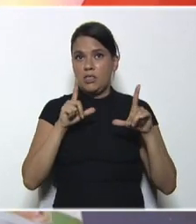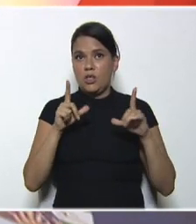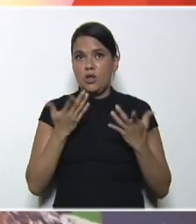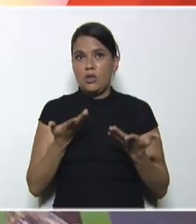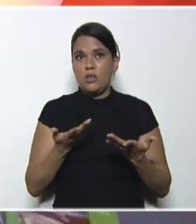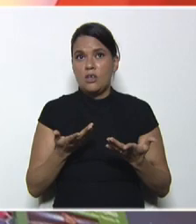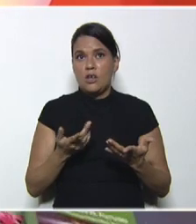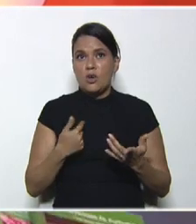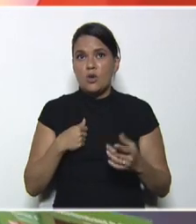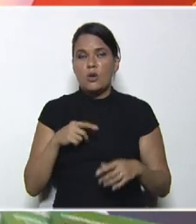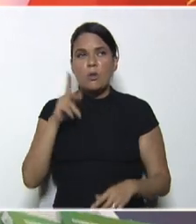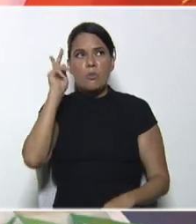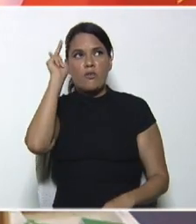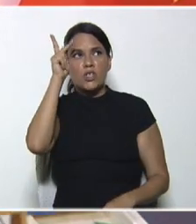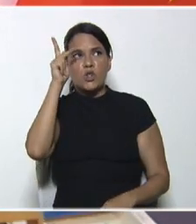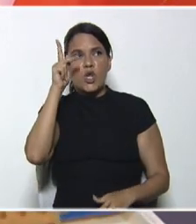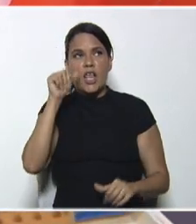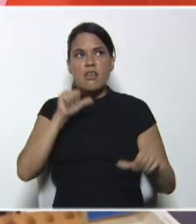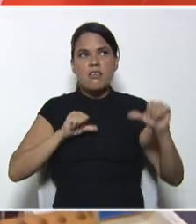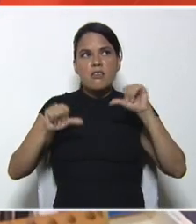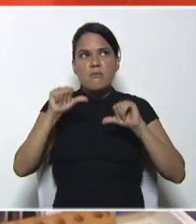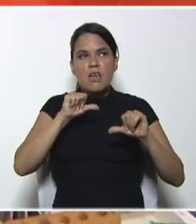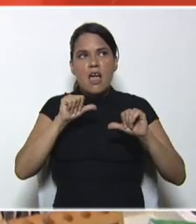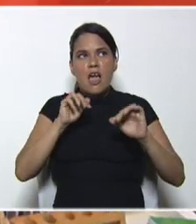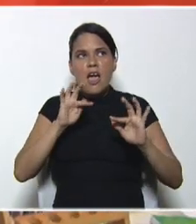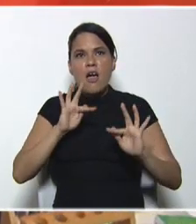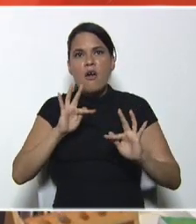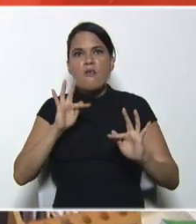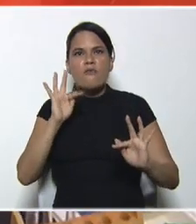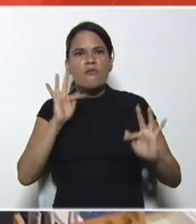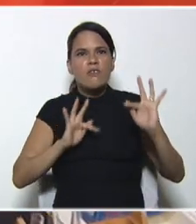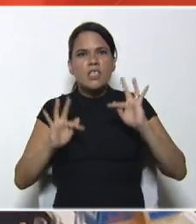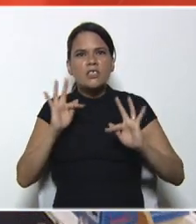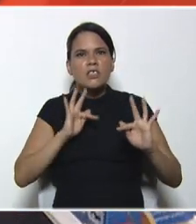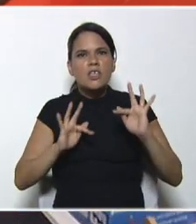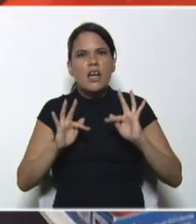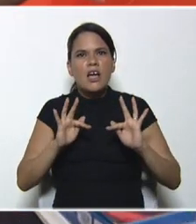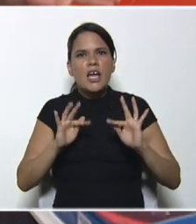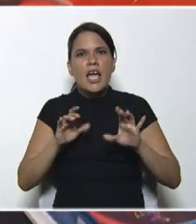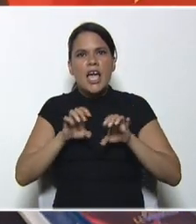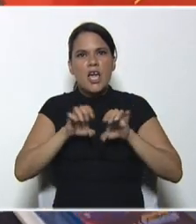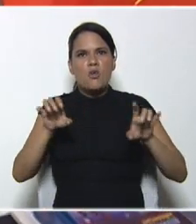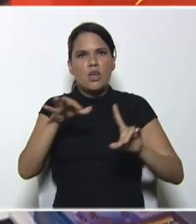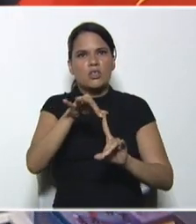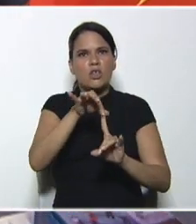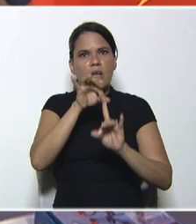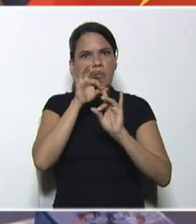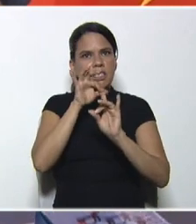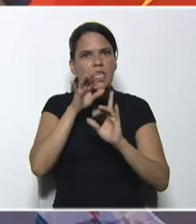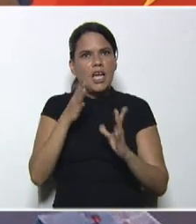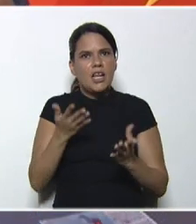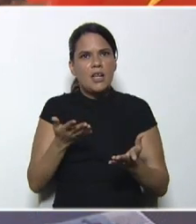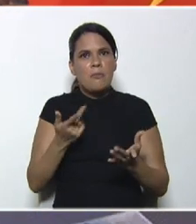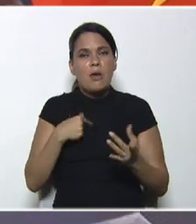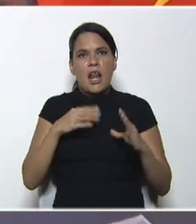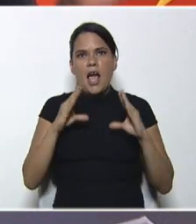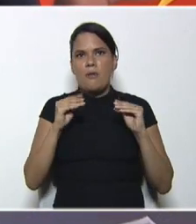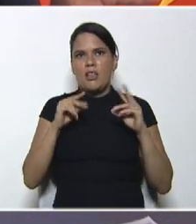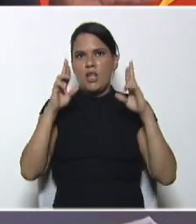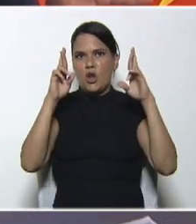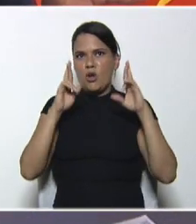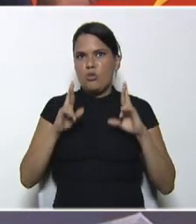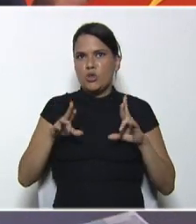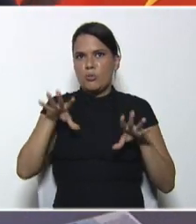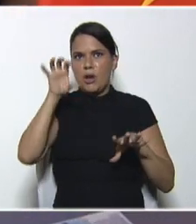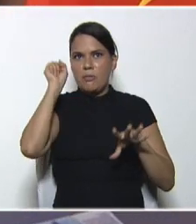nuestros profesores Omaira Guerrero, Carlos Méndez, Eliseti de Gubella y Gerson Rubín para hablar acerca de los recursos para